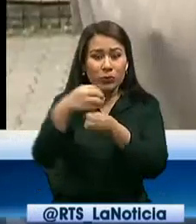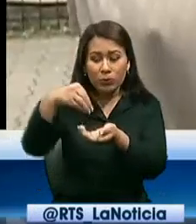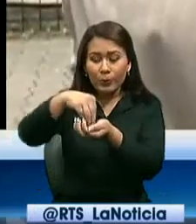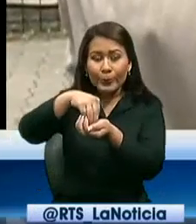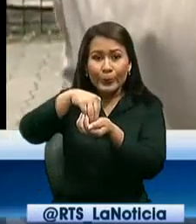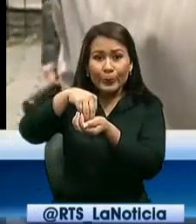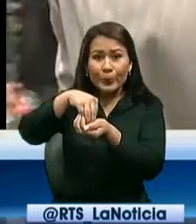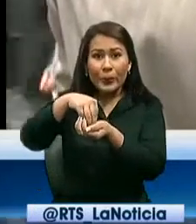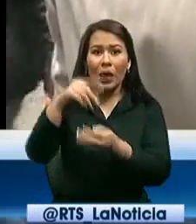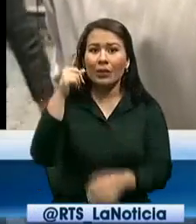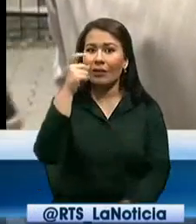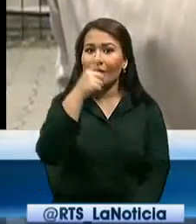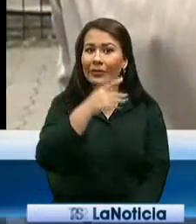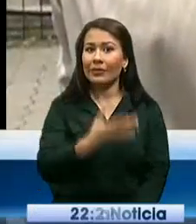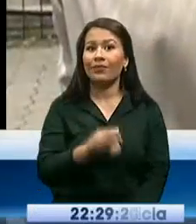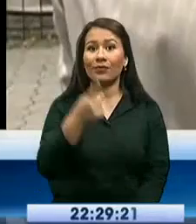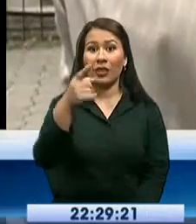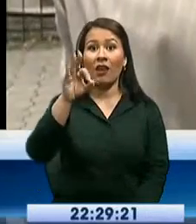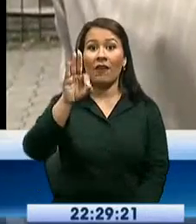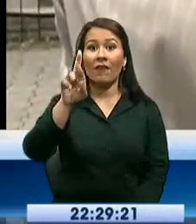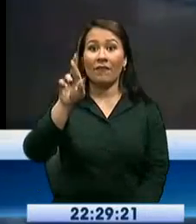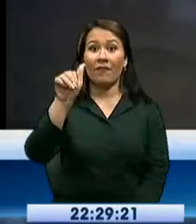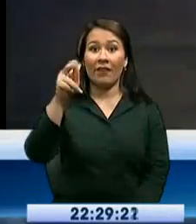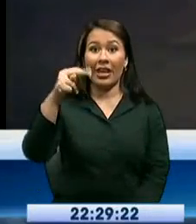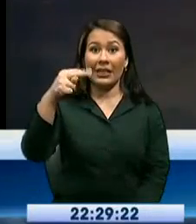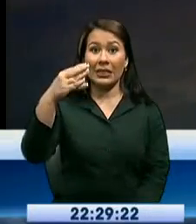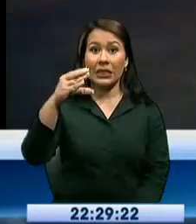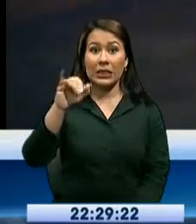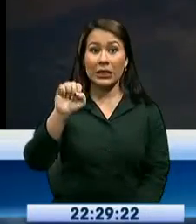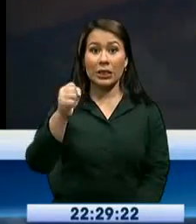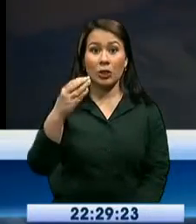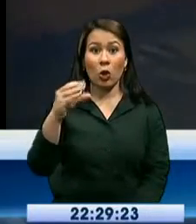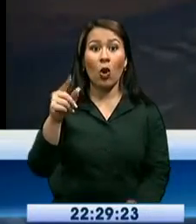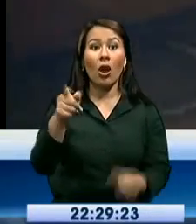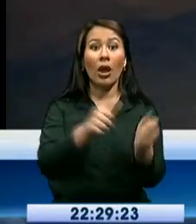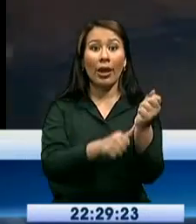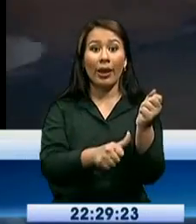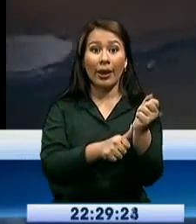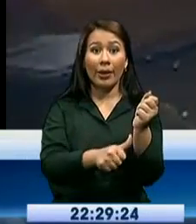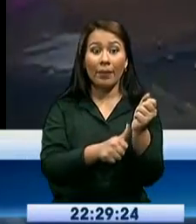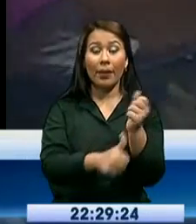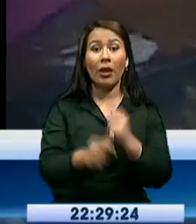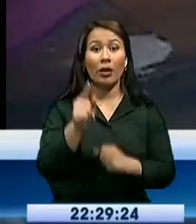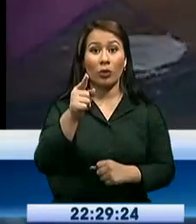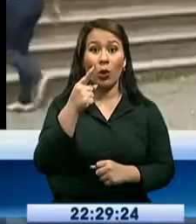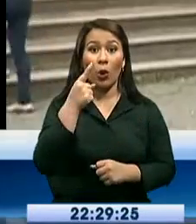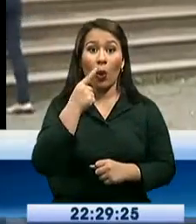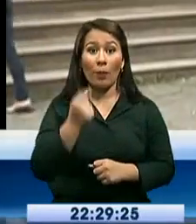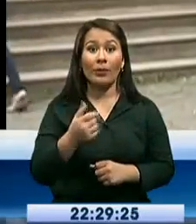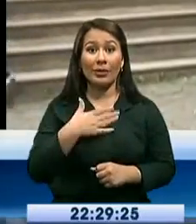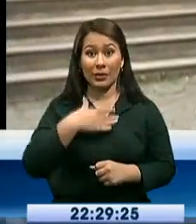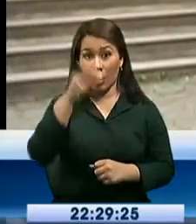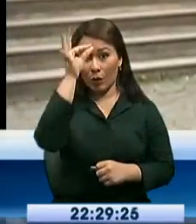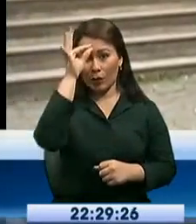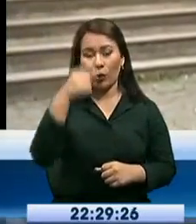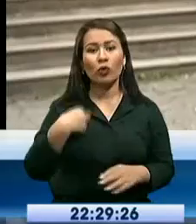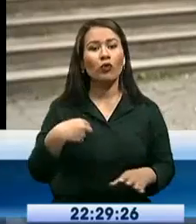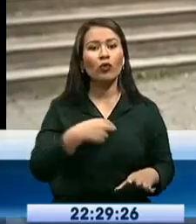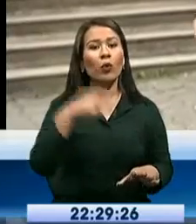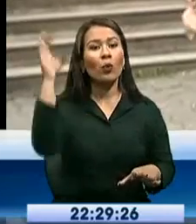sangre. Francisco Flores, hermano del herido, exige que la autoridad competente tome cartas en el asunto. Estamos buscando